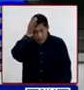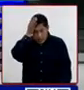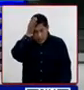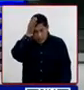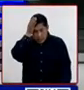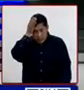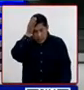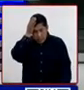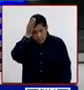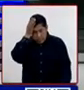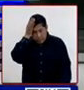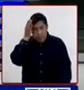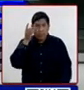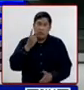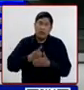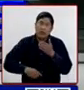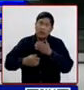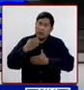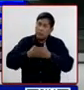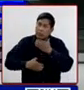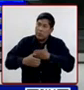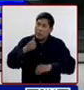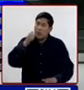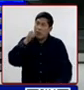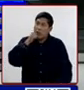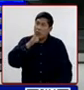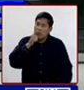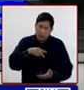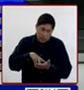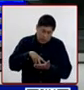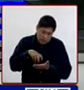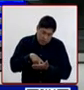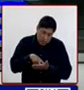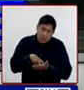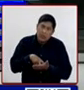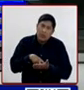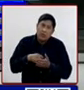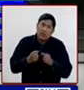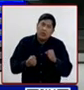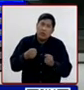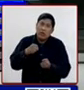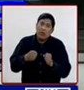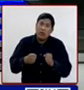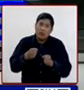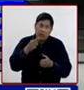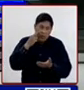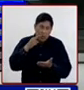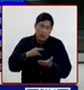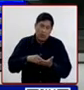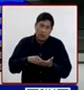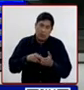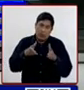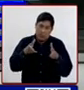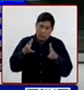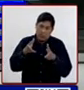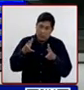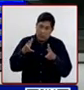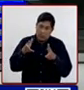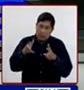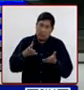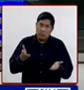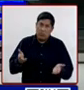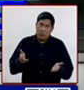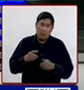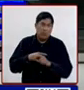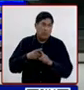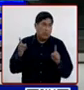Bueno, puedes imaginar la desesperación cuando la mujer se hinca y le pide de rodillas que le devuelvan el auto, porque la ha reconocido a través de las imágenes de las cámaras de